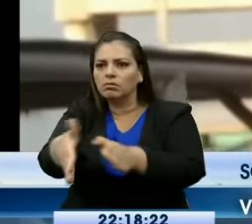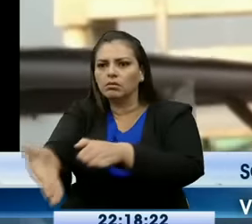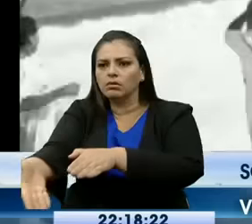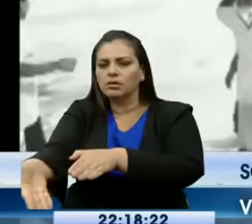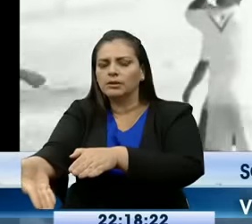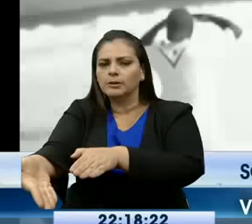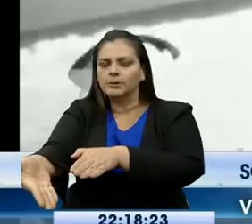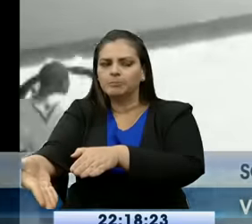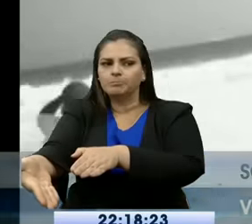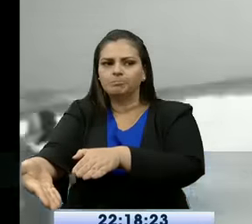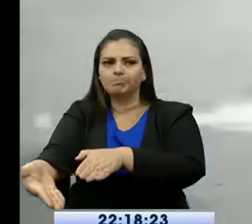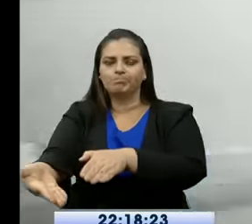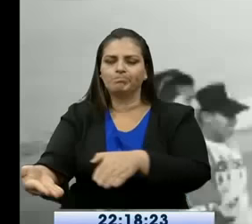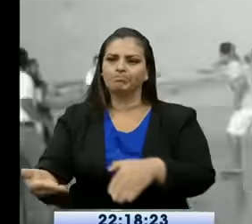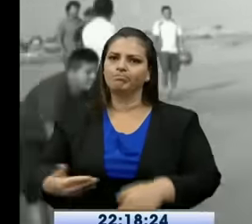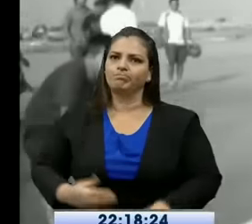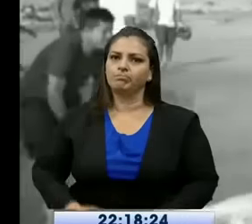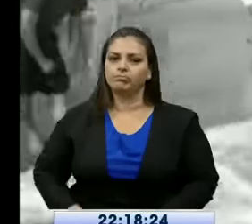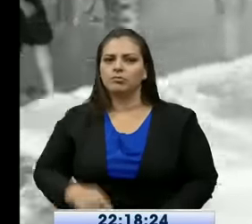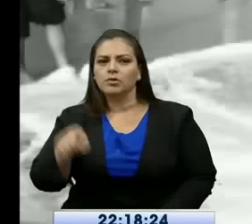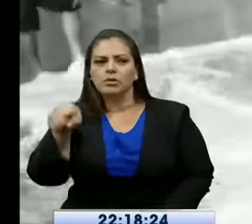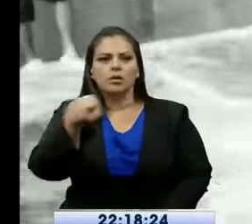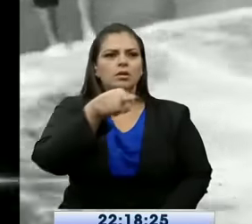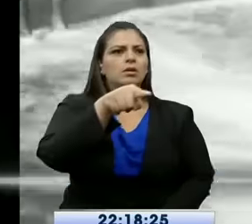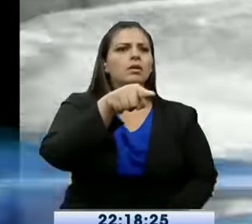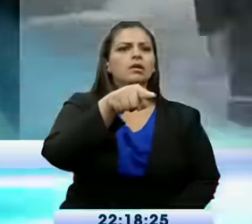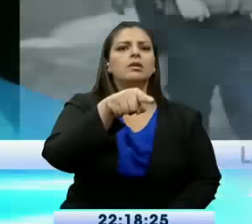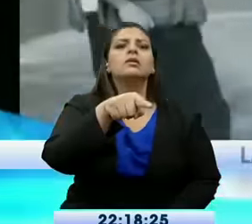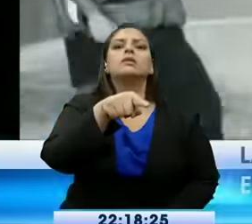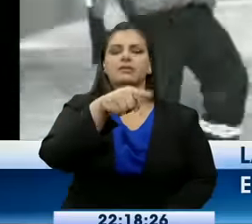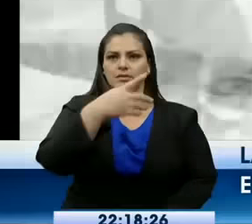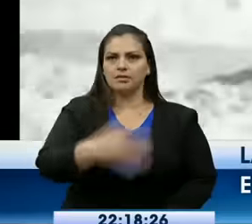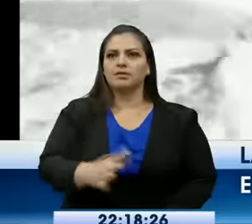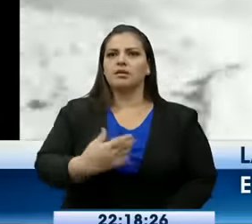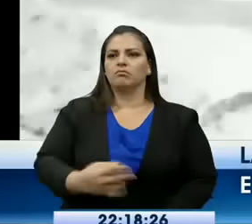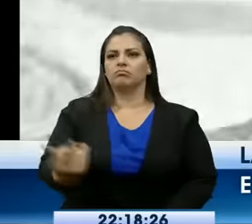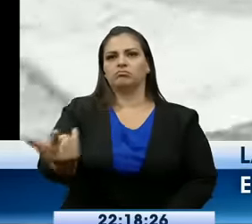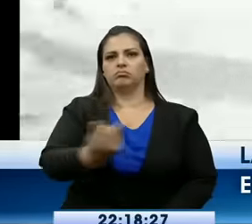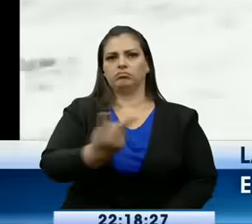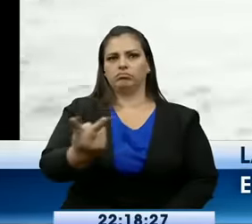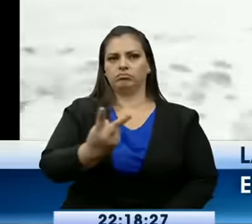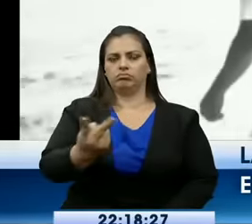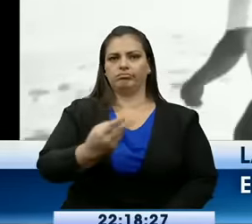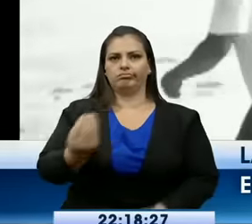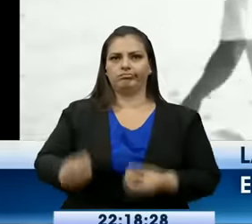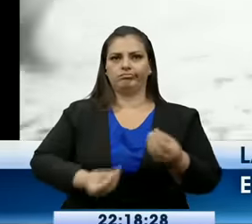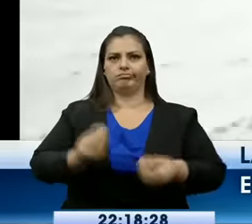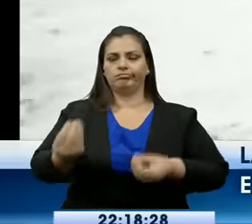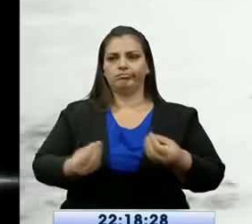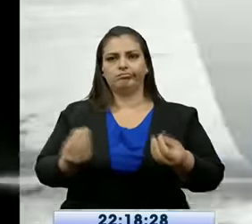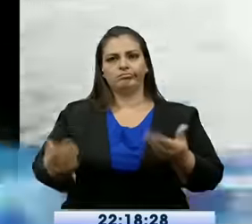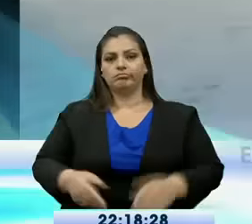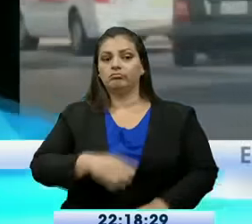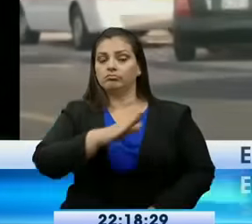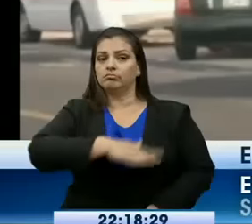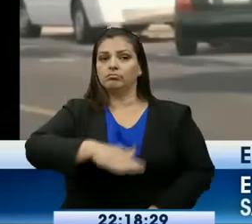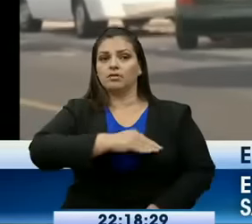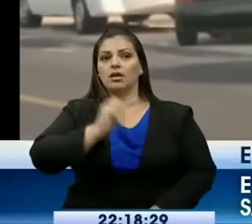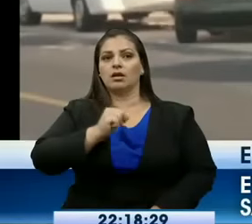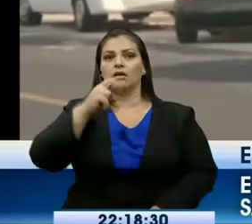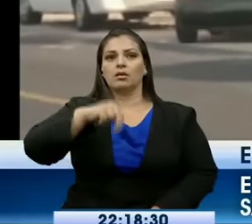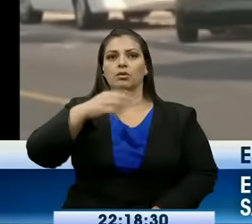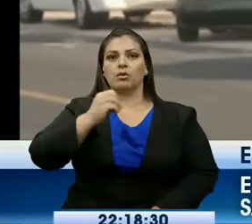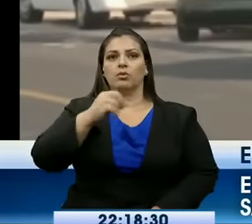fue asegurarlo. Y vista que el otro cuerpo ya estaba recuperado en la playa, nosotros procedimos a regresar al puerto de Anconcito, que por mayor seguridad. Se hace